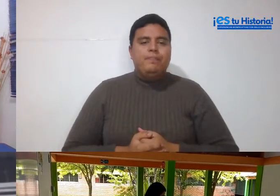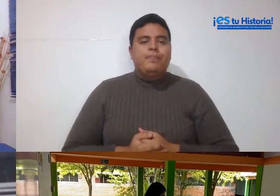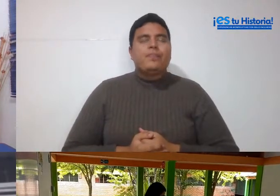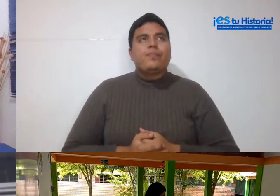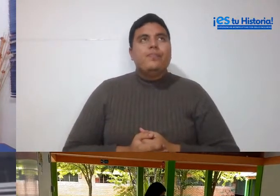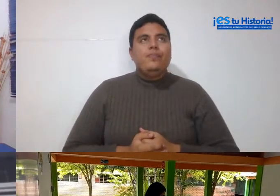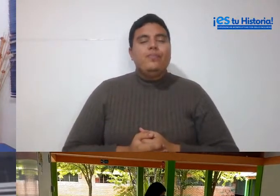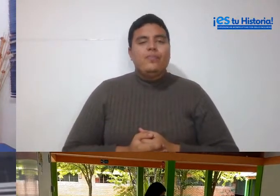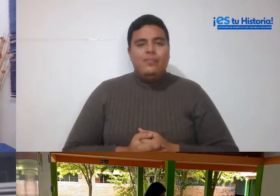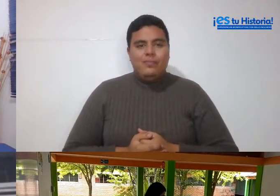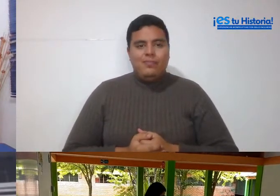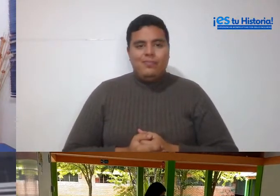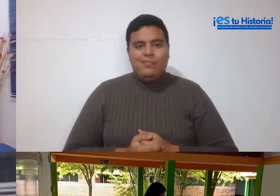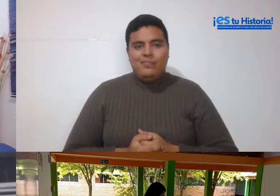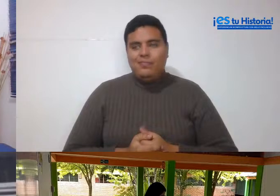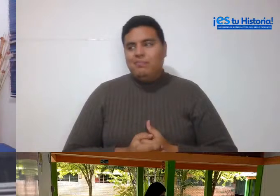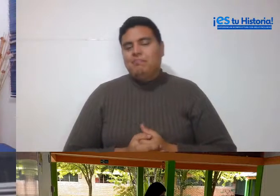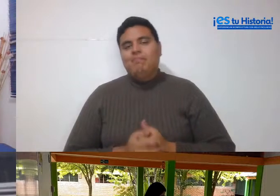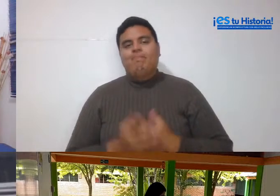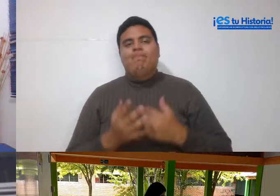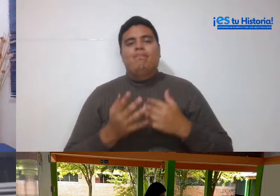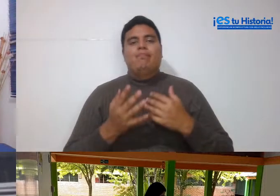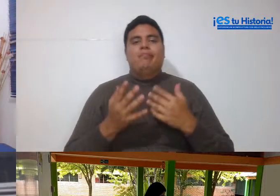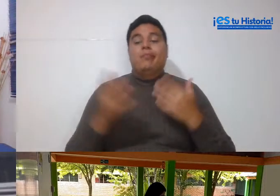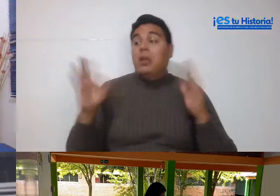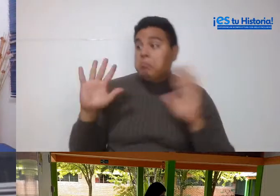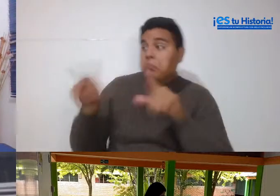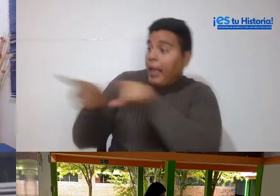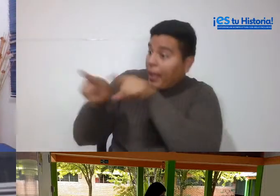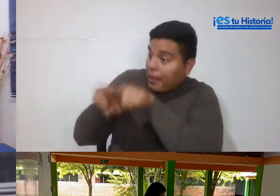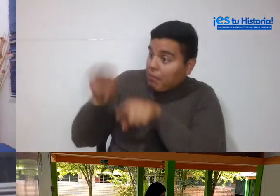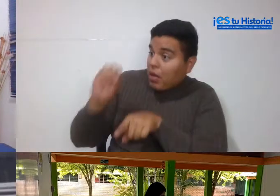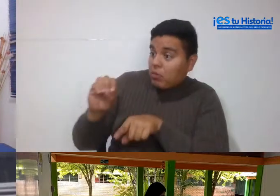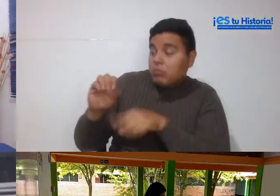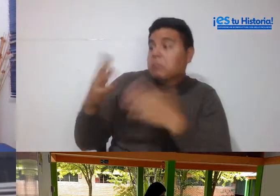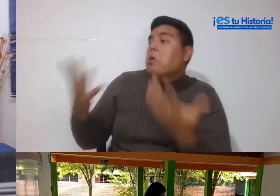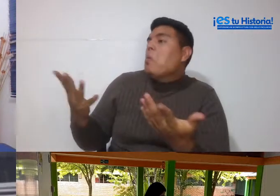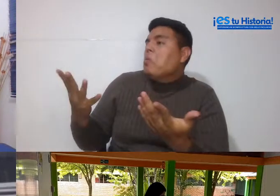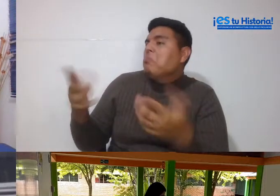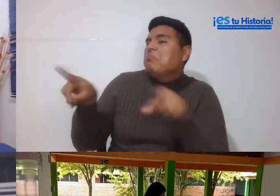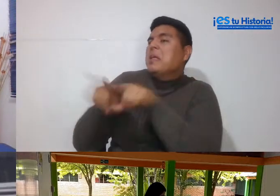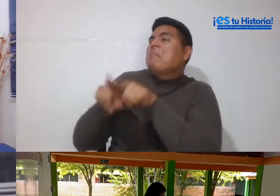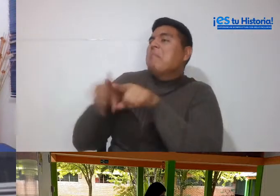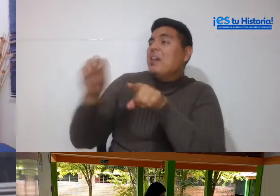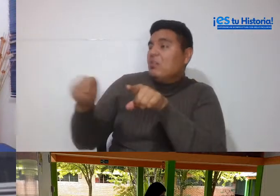Los hermanos. Por ejemplo, los hermanos, ¿cómo es también esa parte cuando están estudiando?